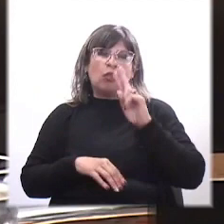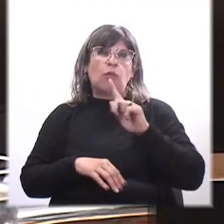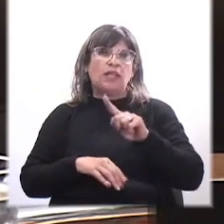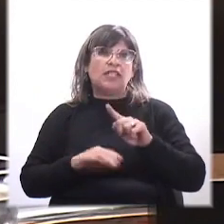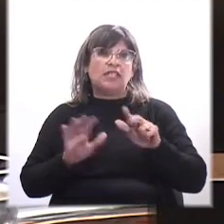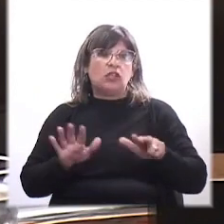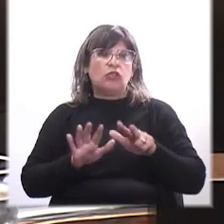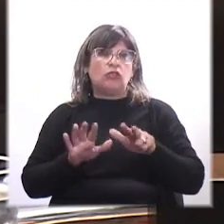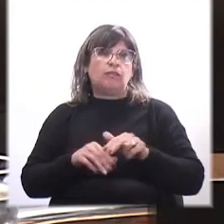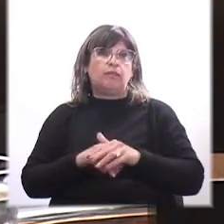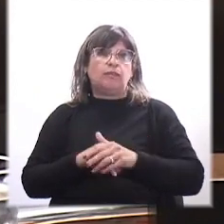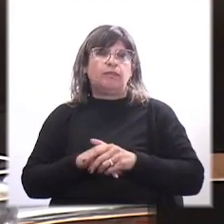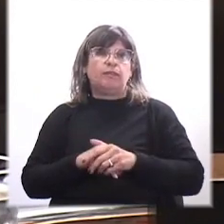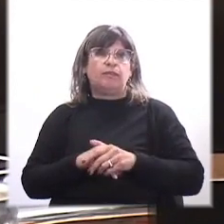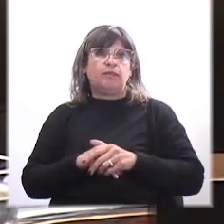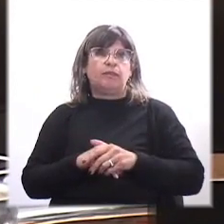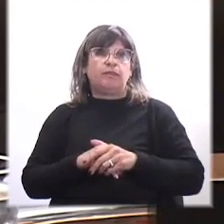2018